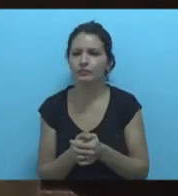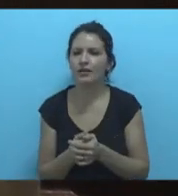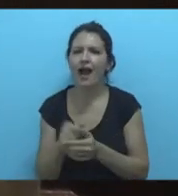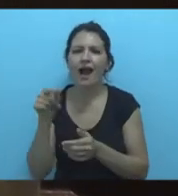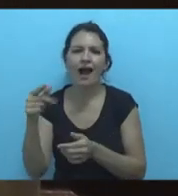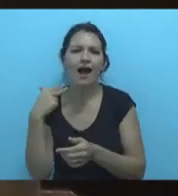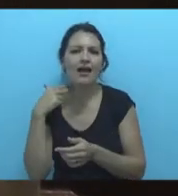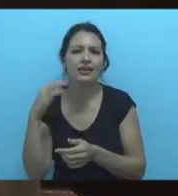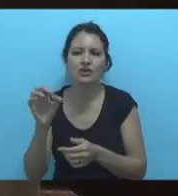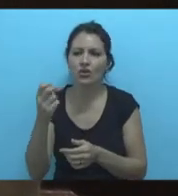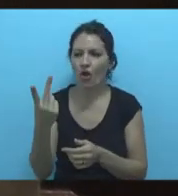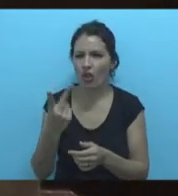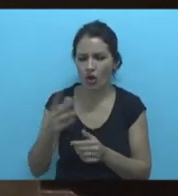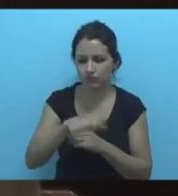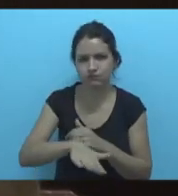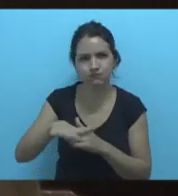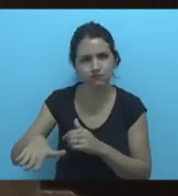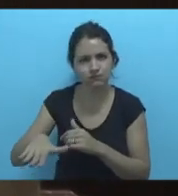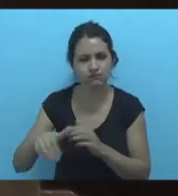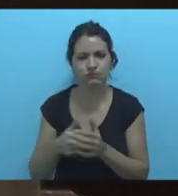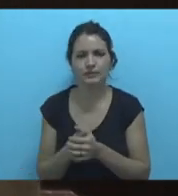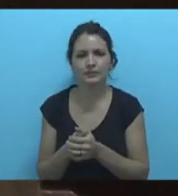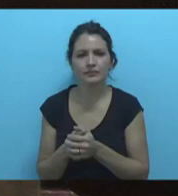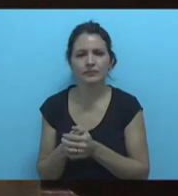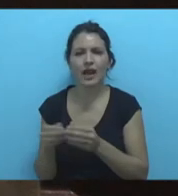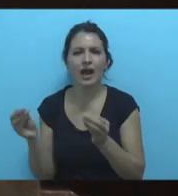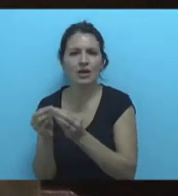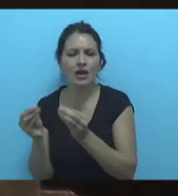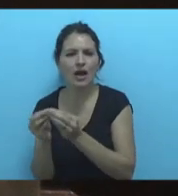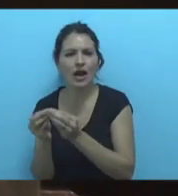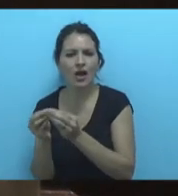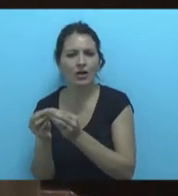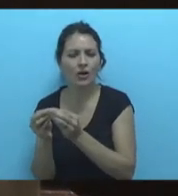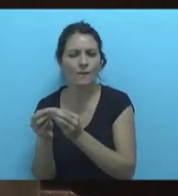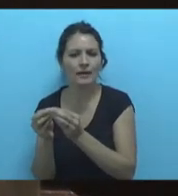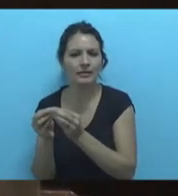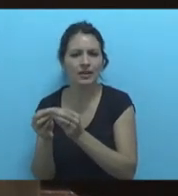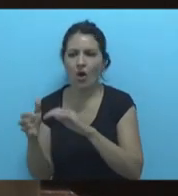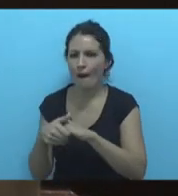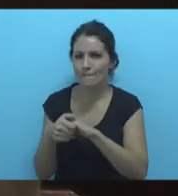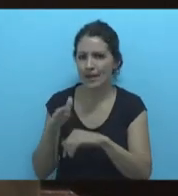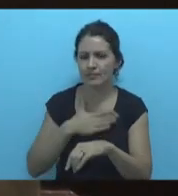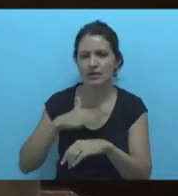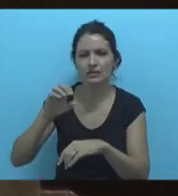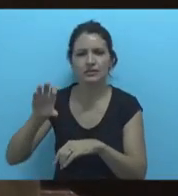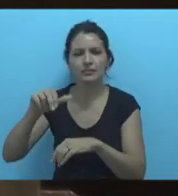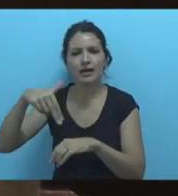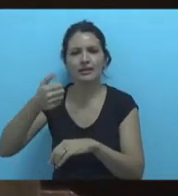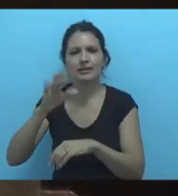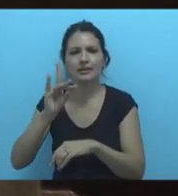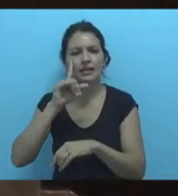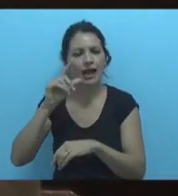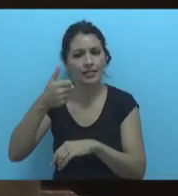y de Pedro, compañero de mi querida amiga y colega Nadia Schuchman, una importante abogada también